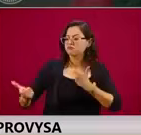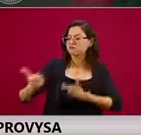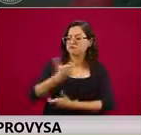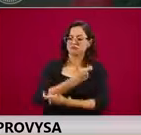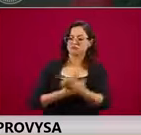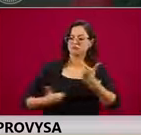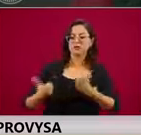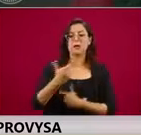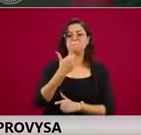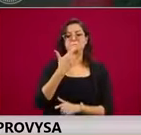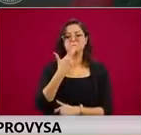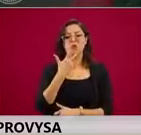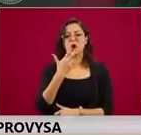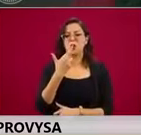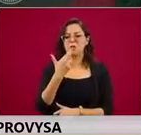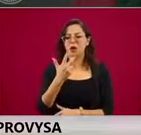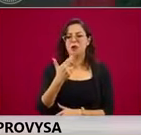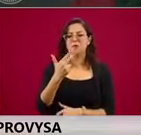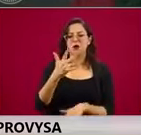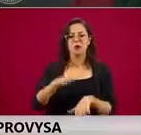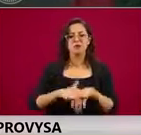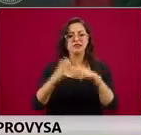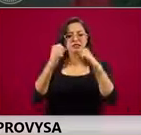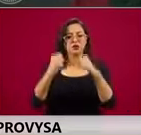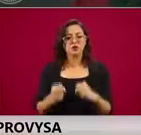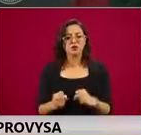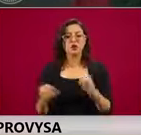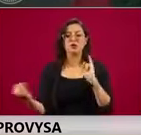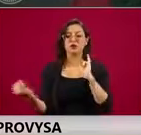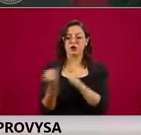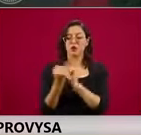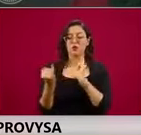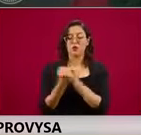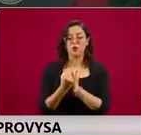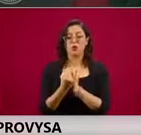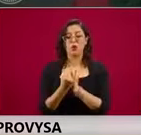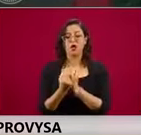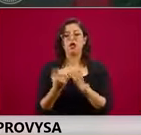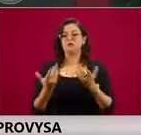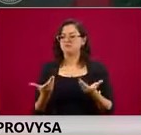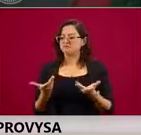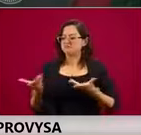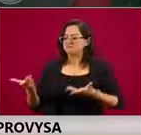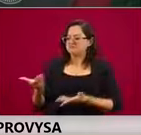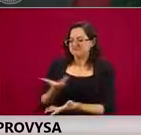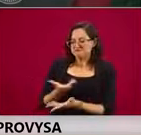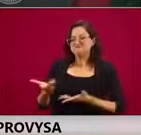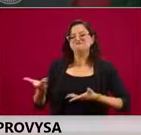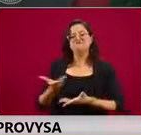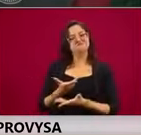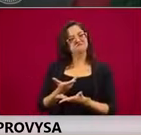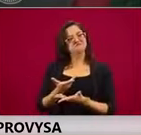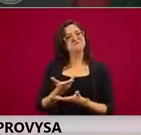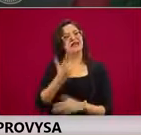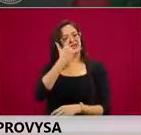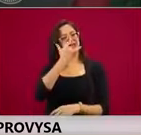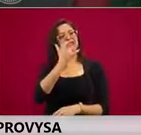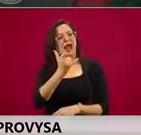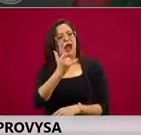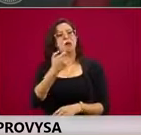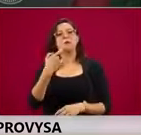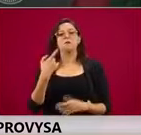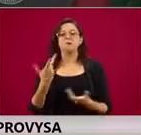rondas, en el cual te tomabas de la mano y dabas vueltas? O sea, así me imaginaba de pronto al presidente tomando de la mano a alguien del Ku Klux